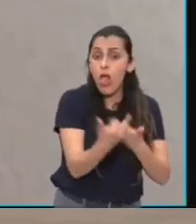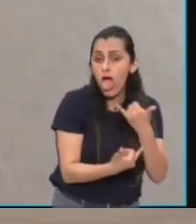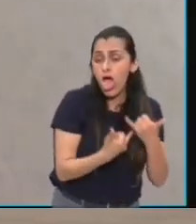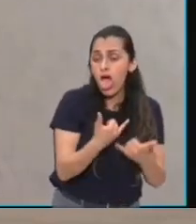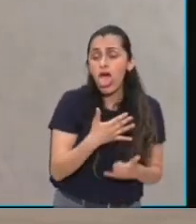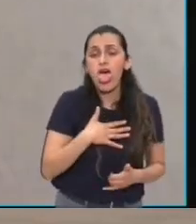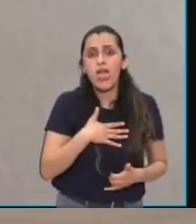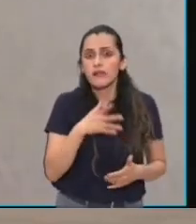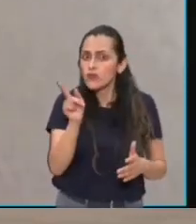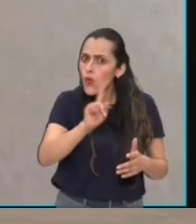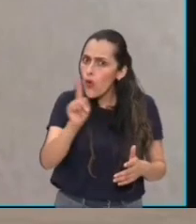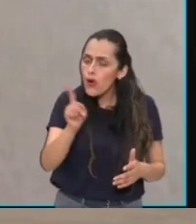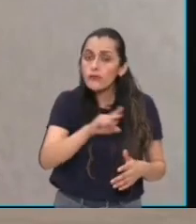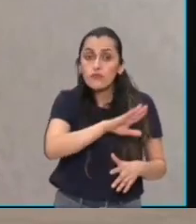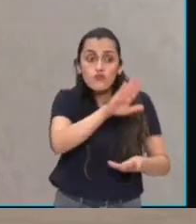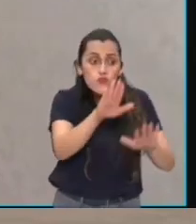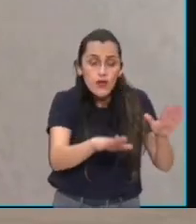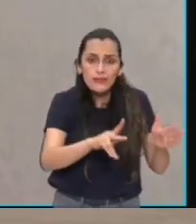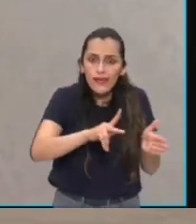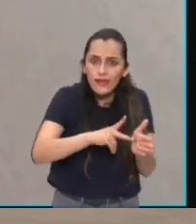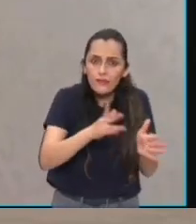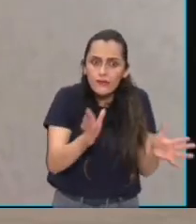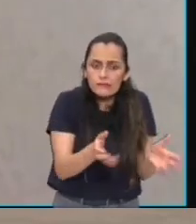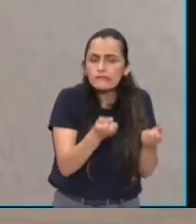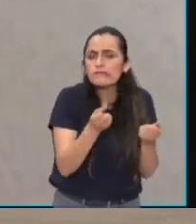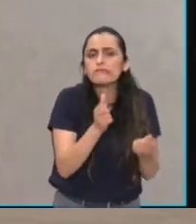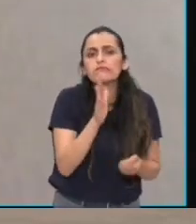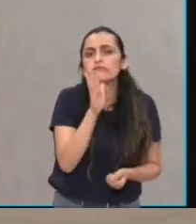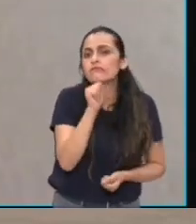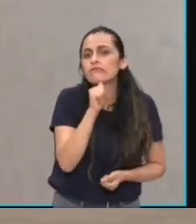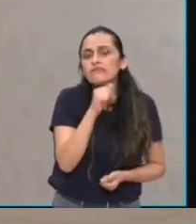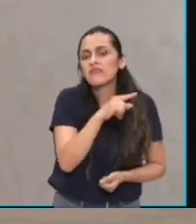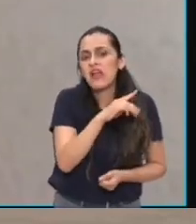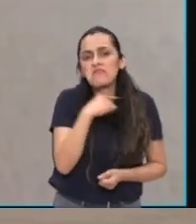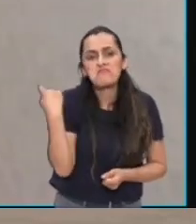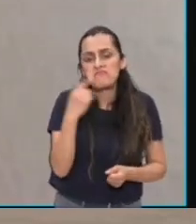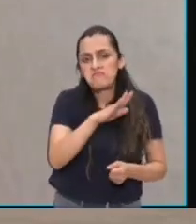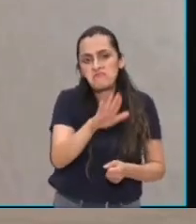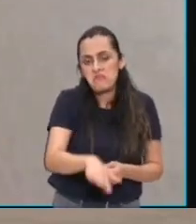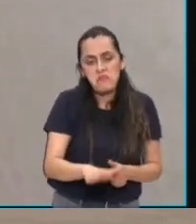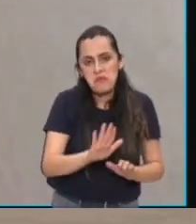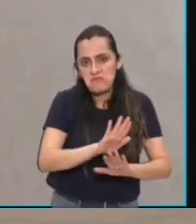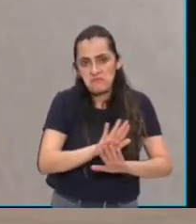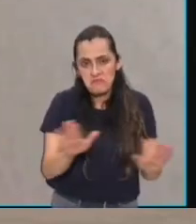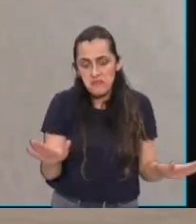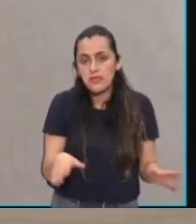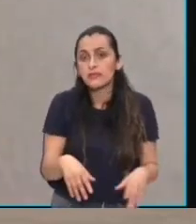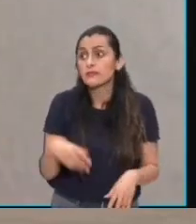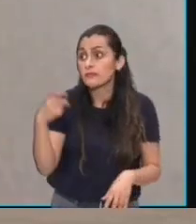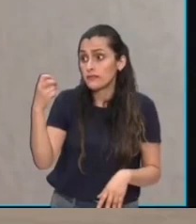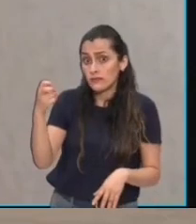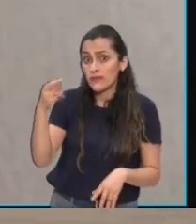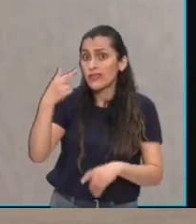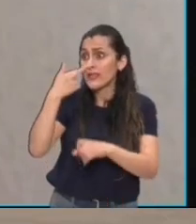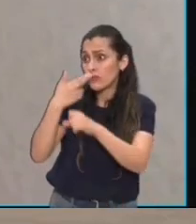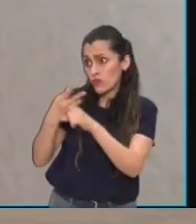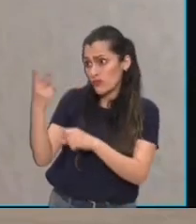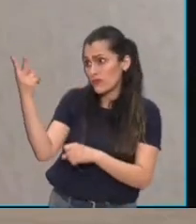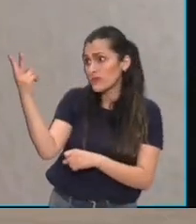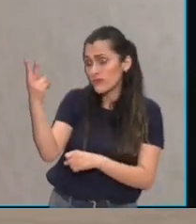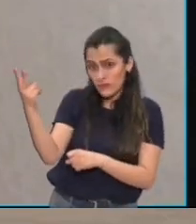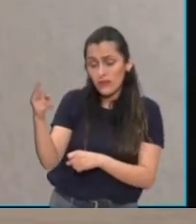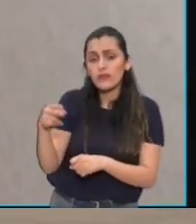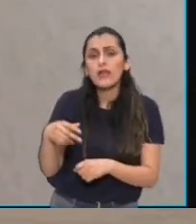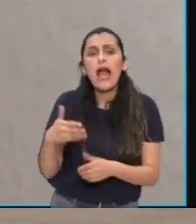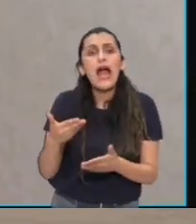daño irreparable y que como tal, como autoridades responsables, son totalmente, como ya lo